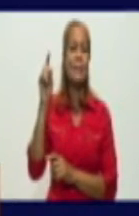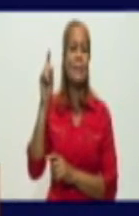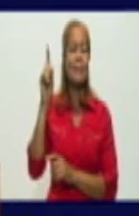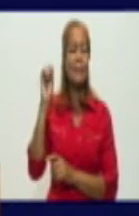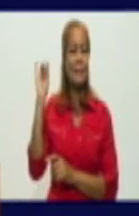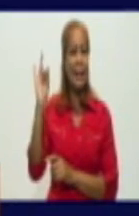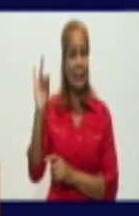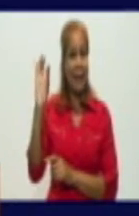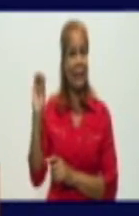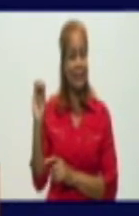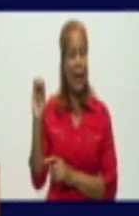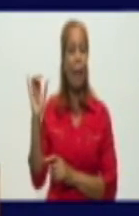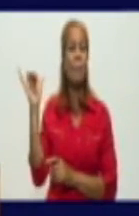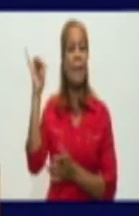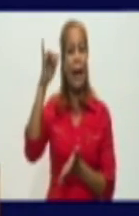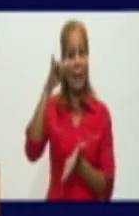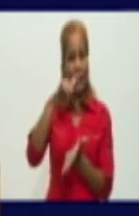de